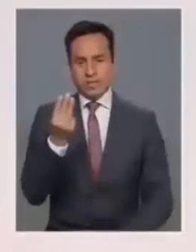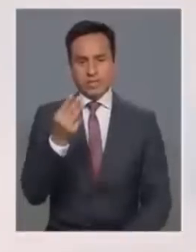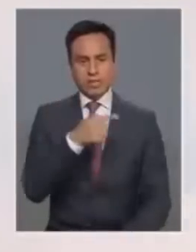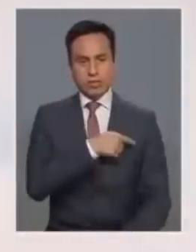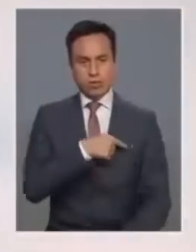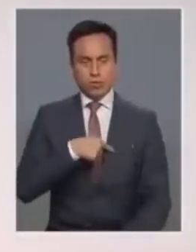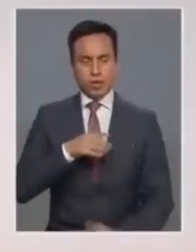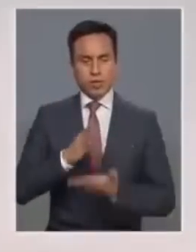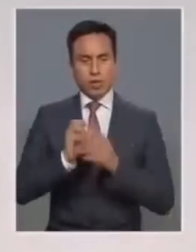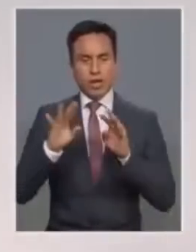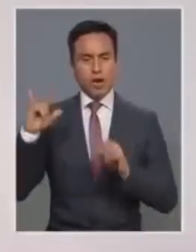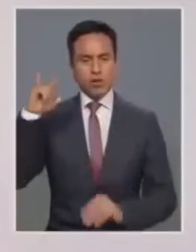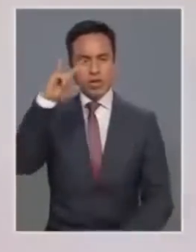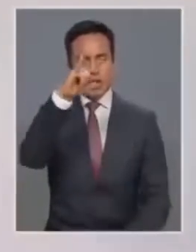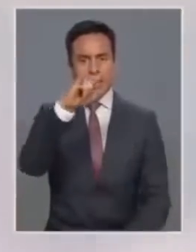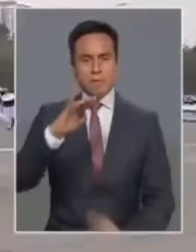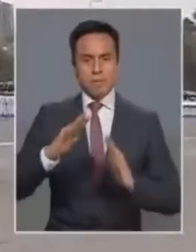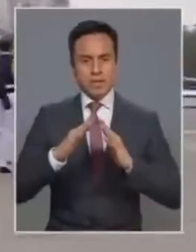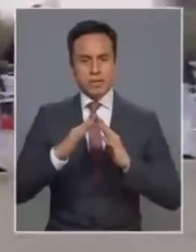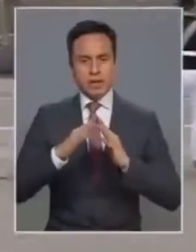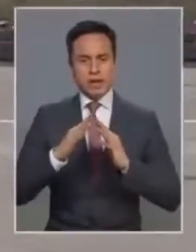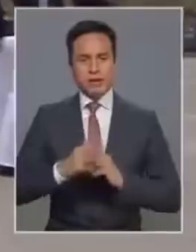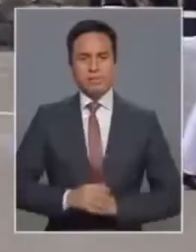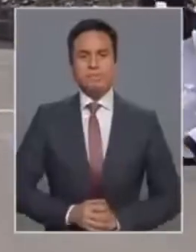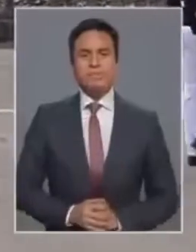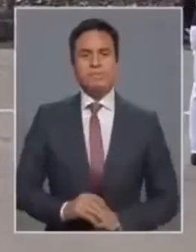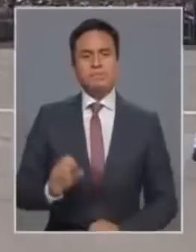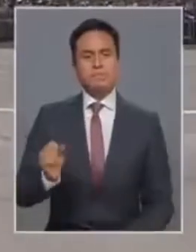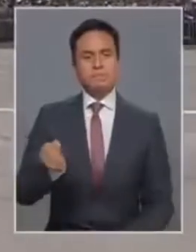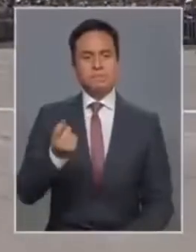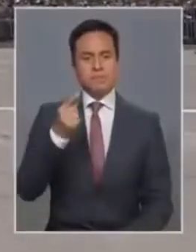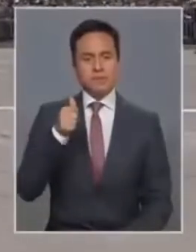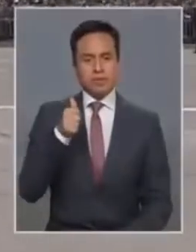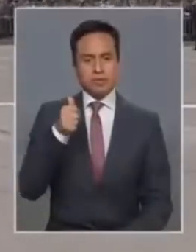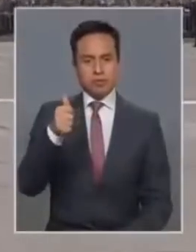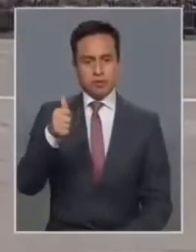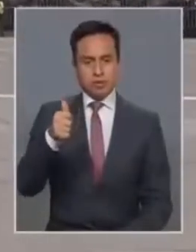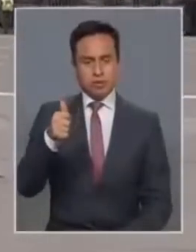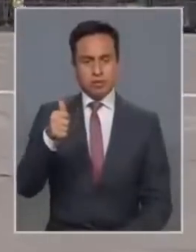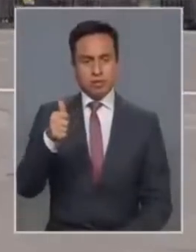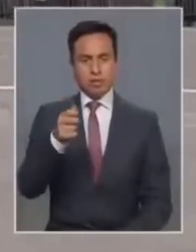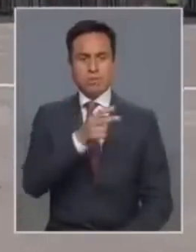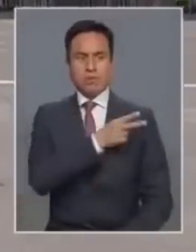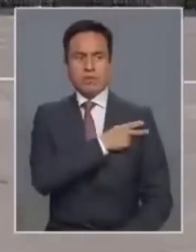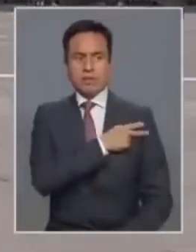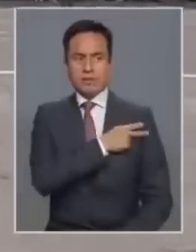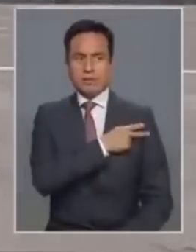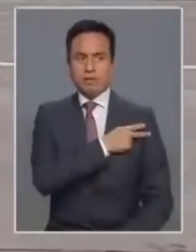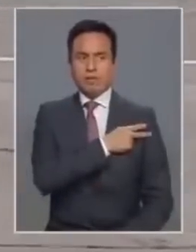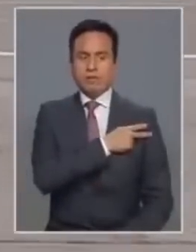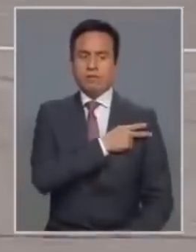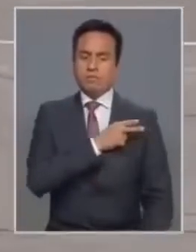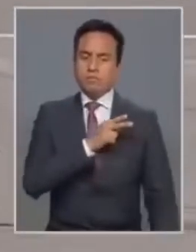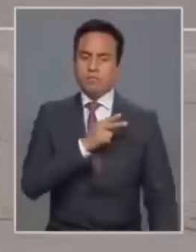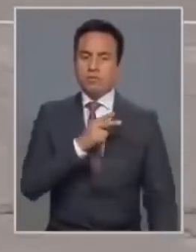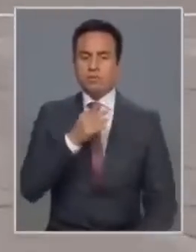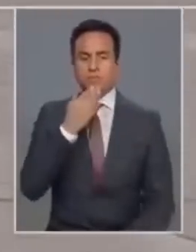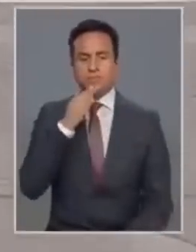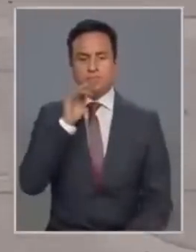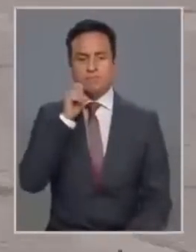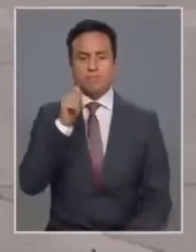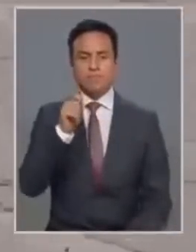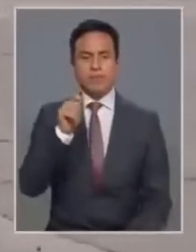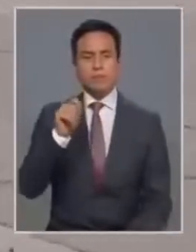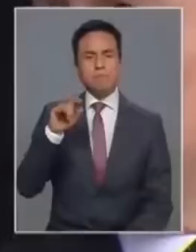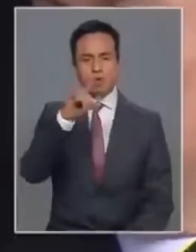nombre de Escuela Aeronáutica Militar. Su primer director fue el capitán Manuel Ábalos Prado, piloto aviador e